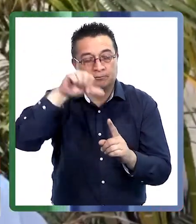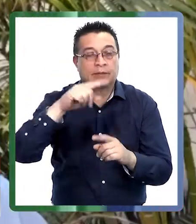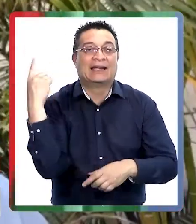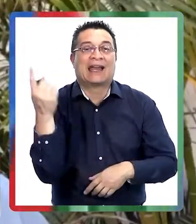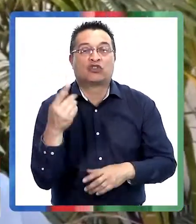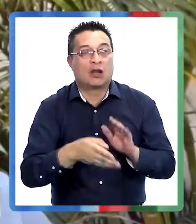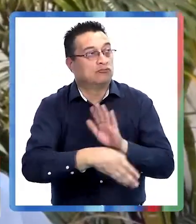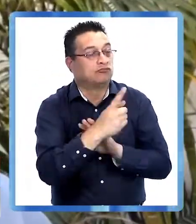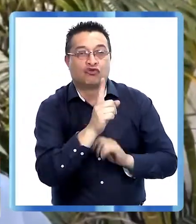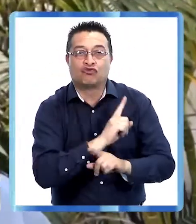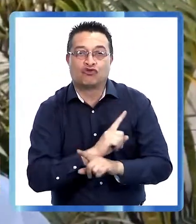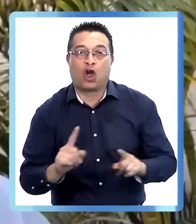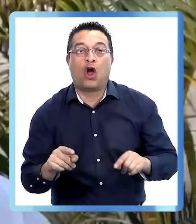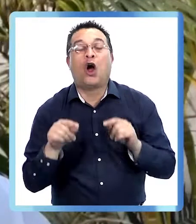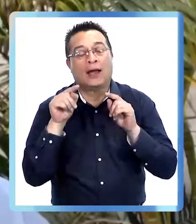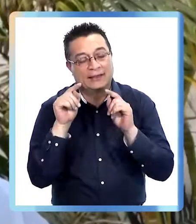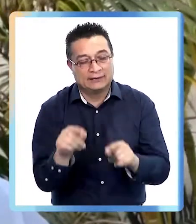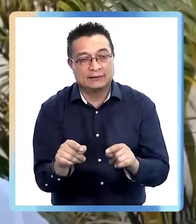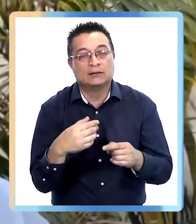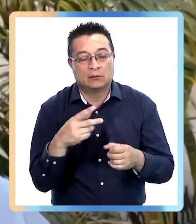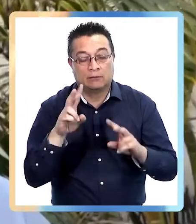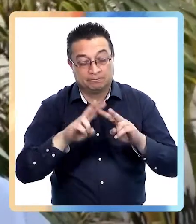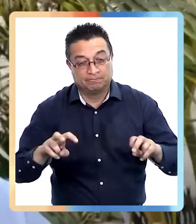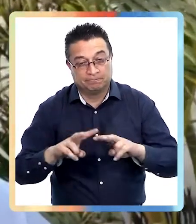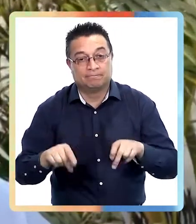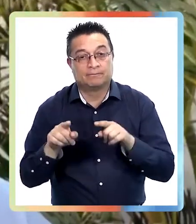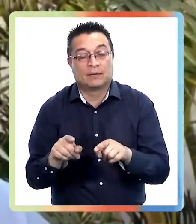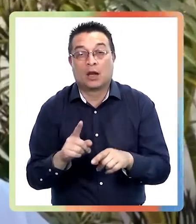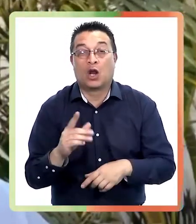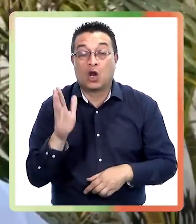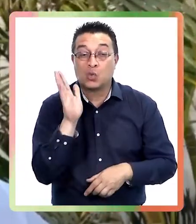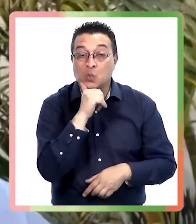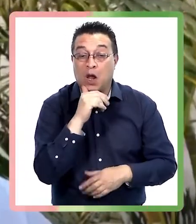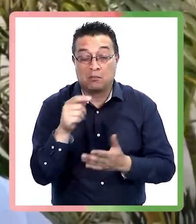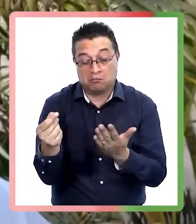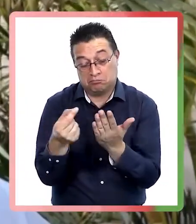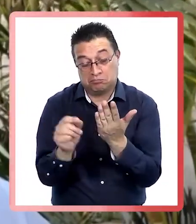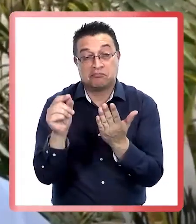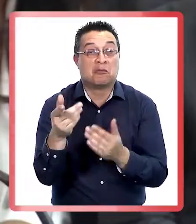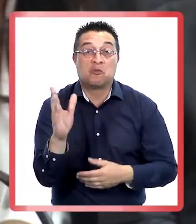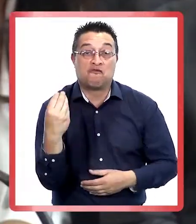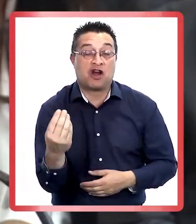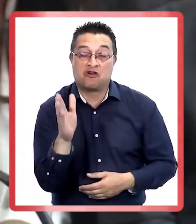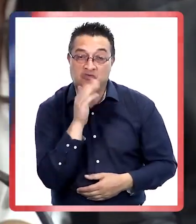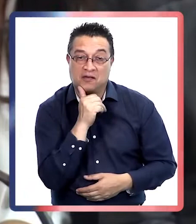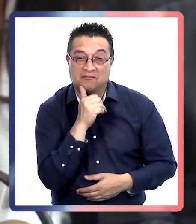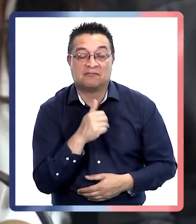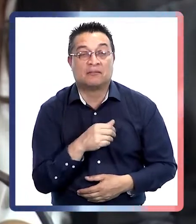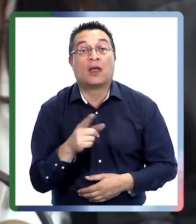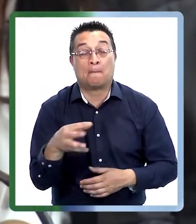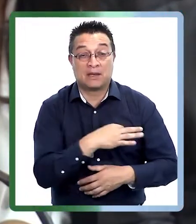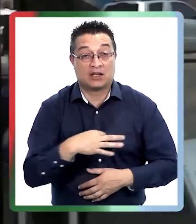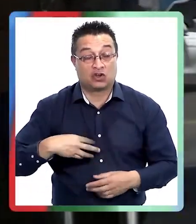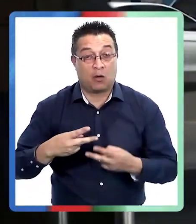arraigo nacional, para aquellos procesos que se estén investigando y que no han tenido un resultado aún. El Ministerio